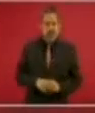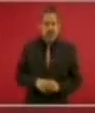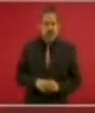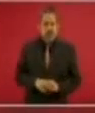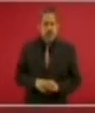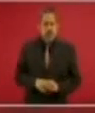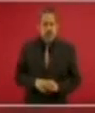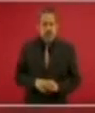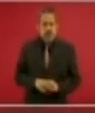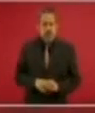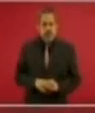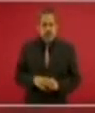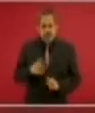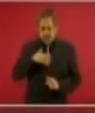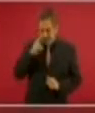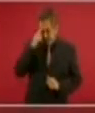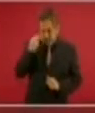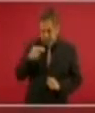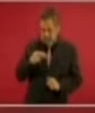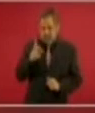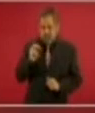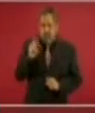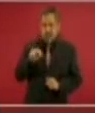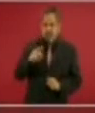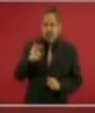estoy recordando su nombre, es don Gustavo,